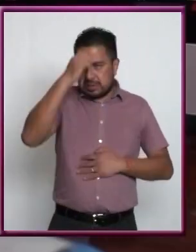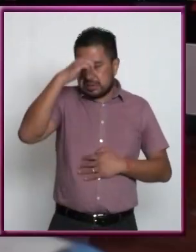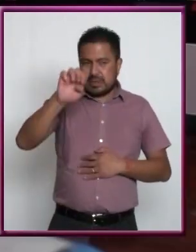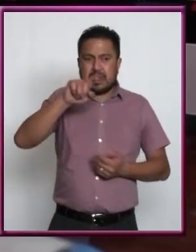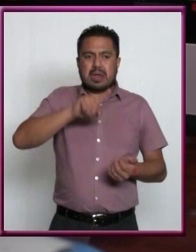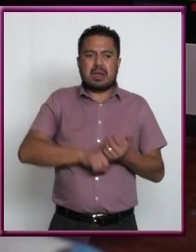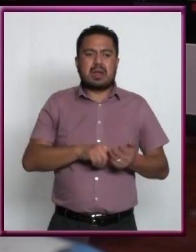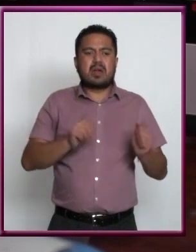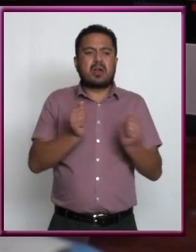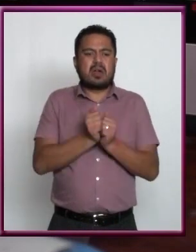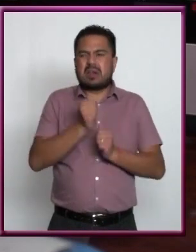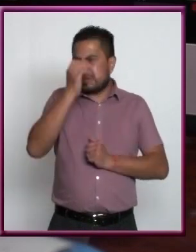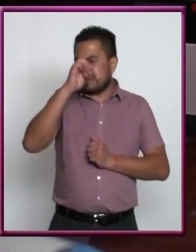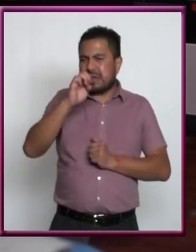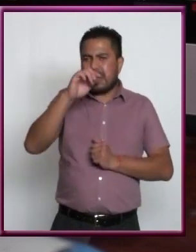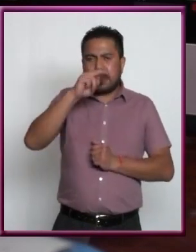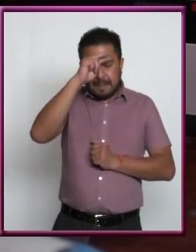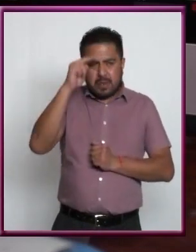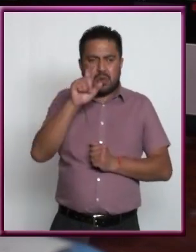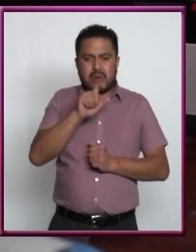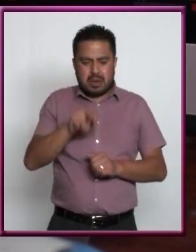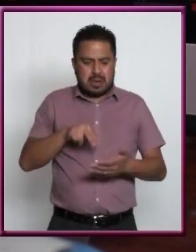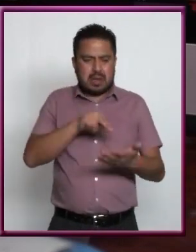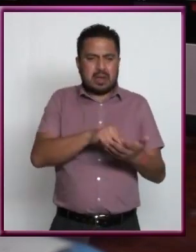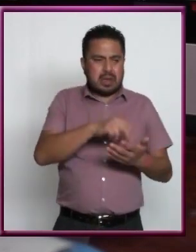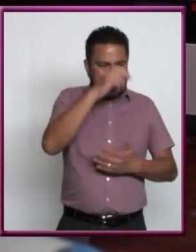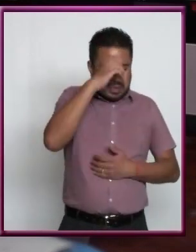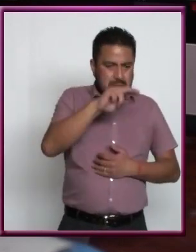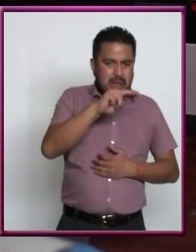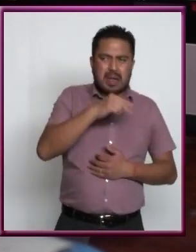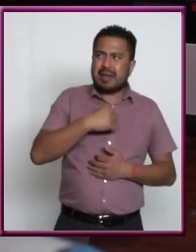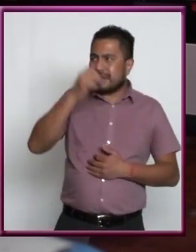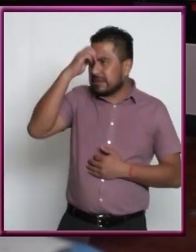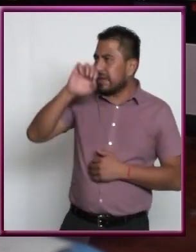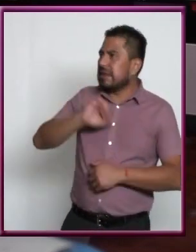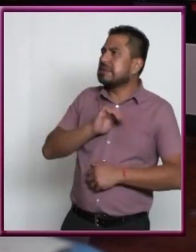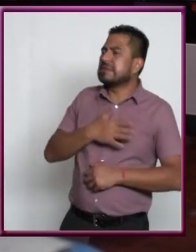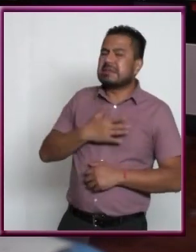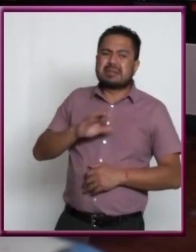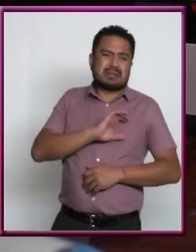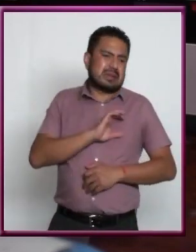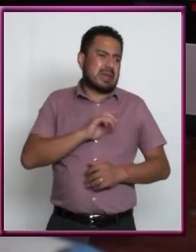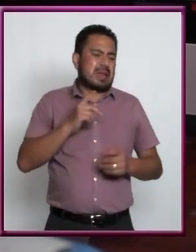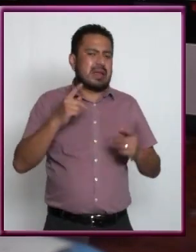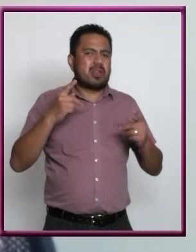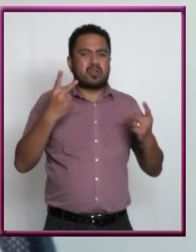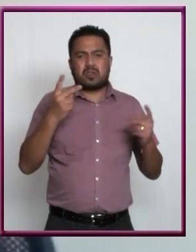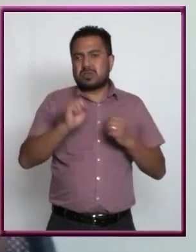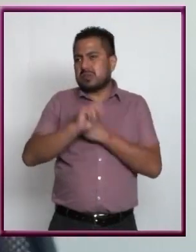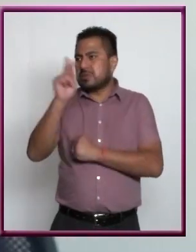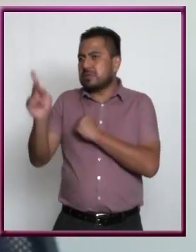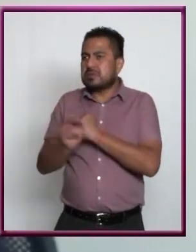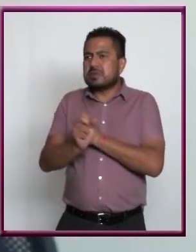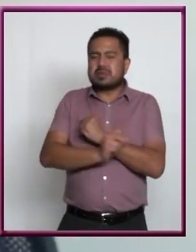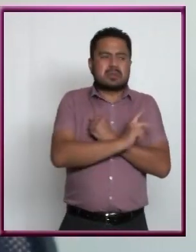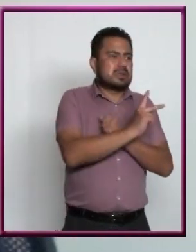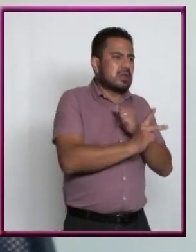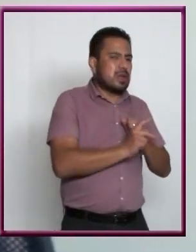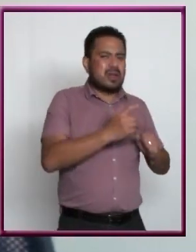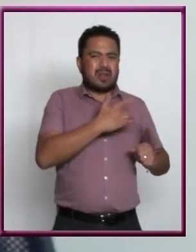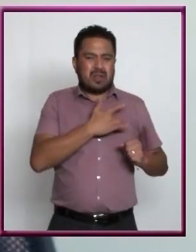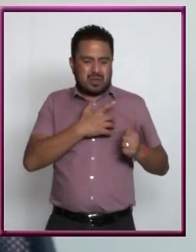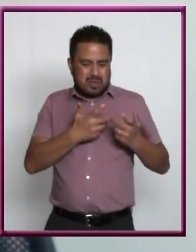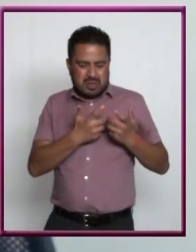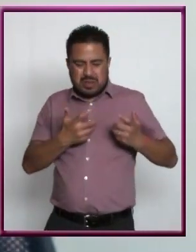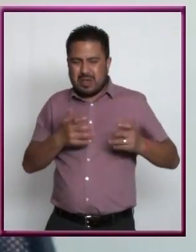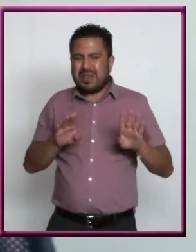España extraño México y cuando estoy en México extraño España. Tengo gente muy querida en las dos orillas y tengo un poco el corazón